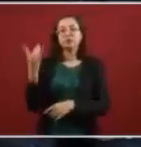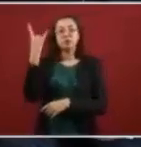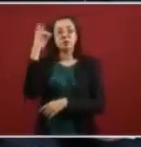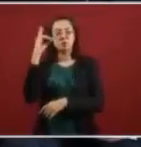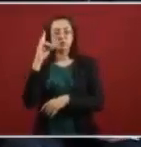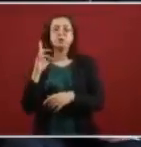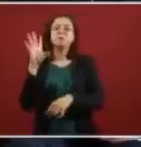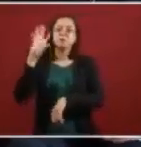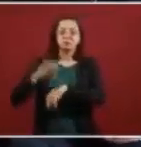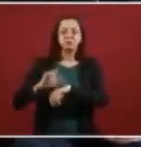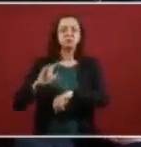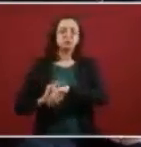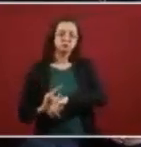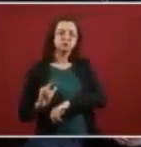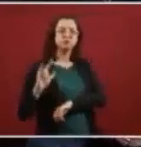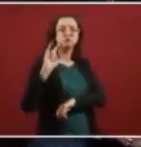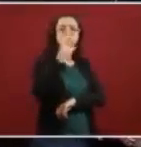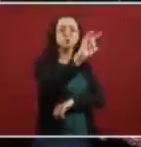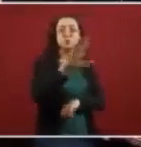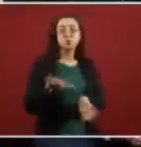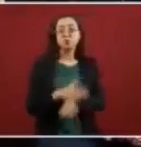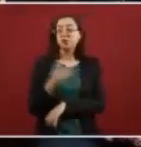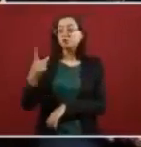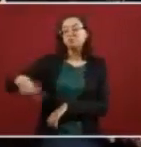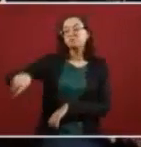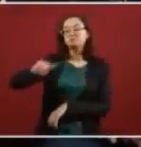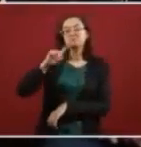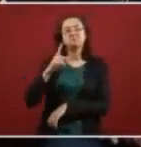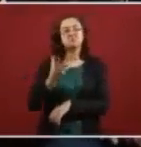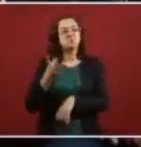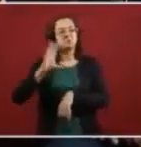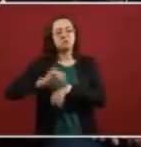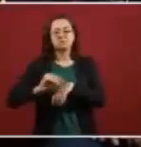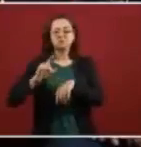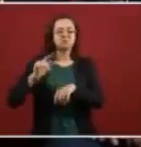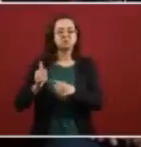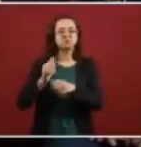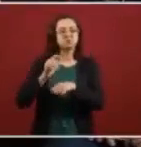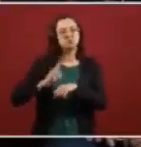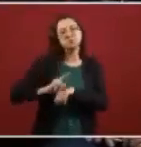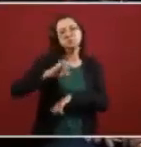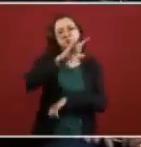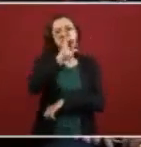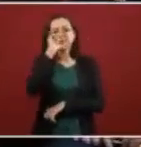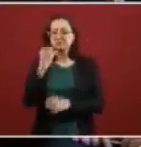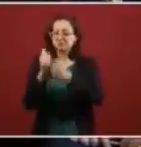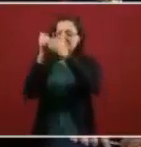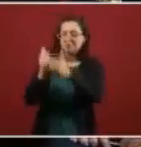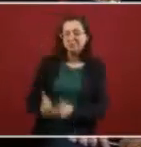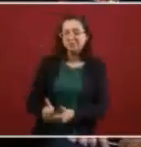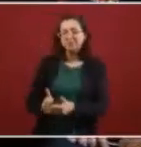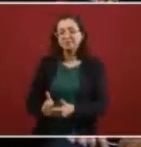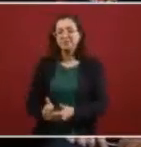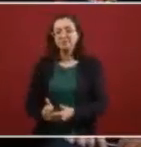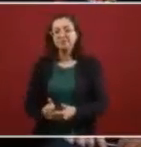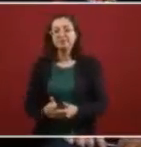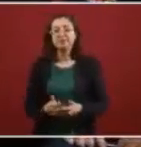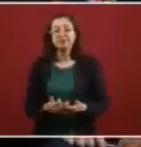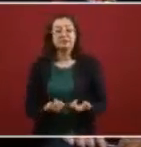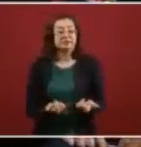anunciaron a permitir sales ahora así que por uno